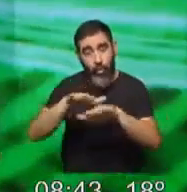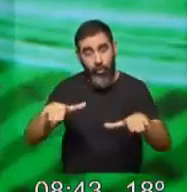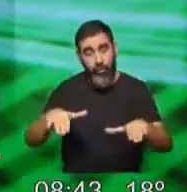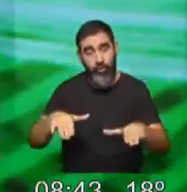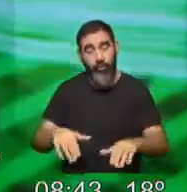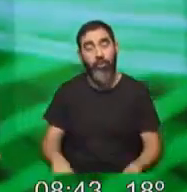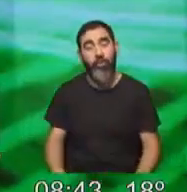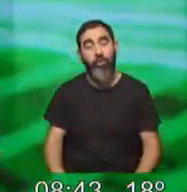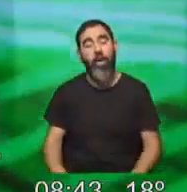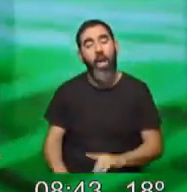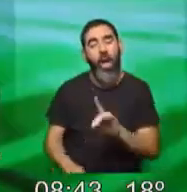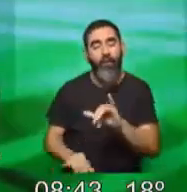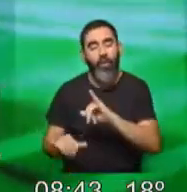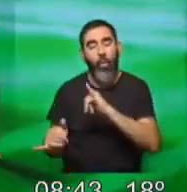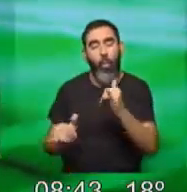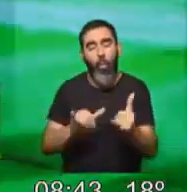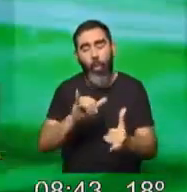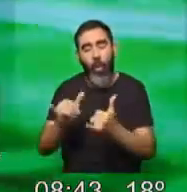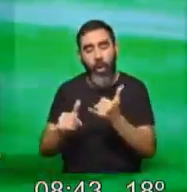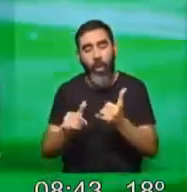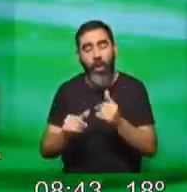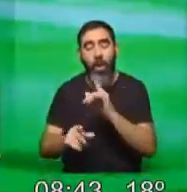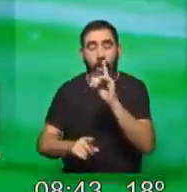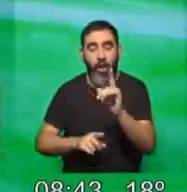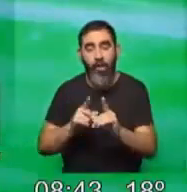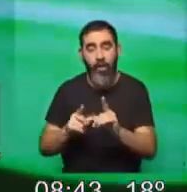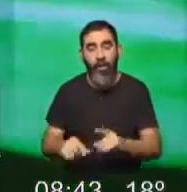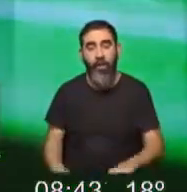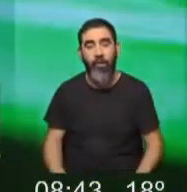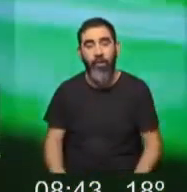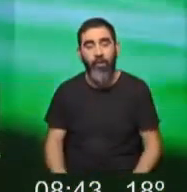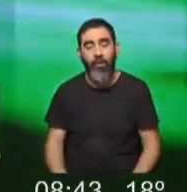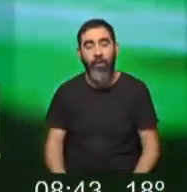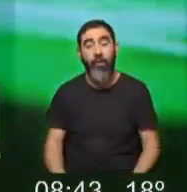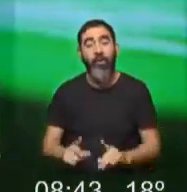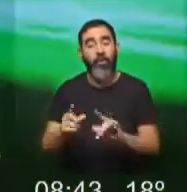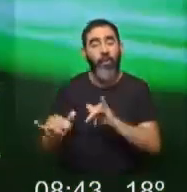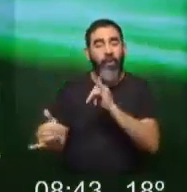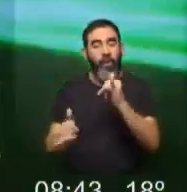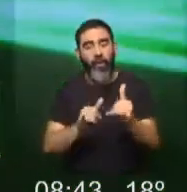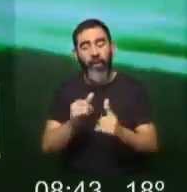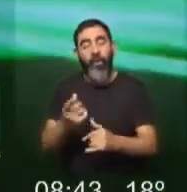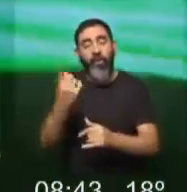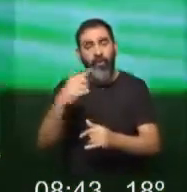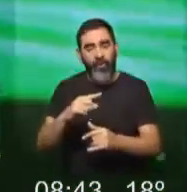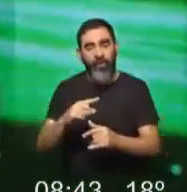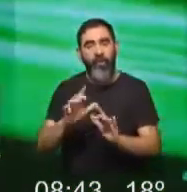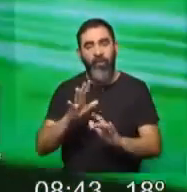de que lo jueguen y de que, en los casos esos que yo vi, también lo jugaban, pero